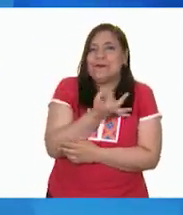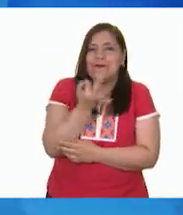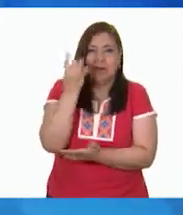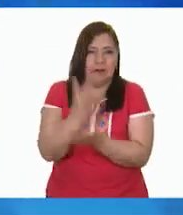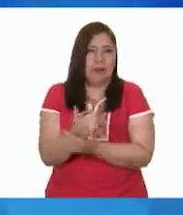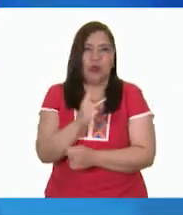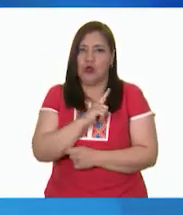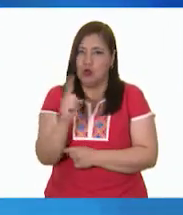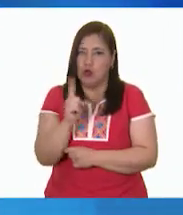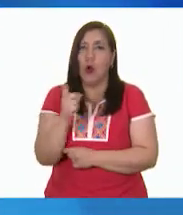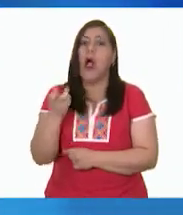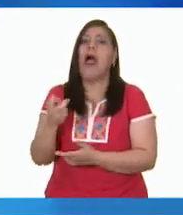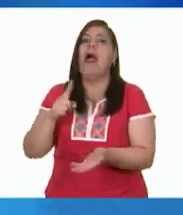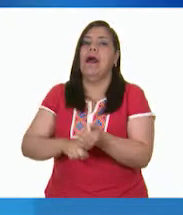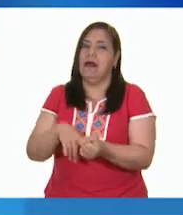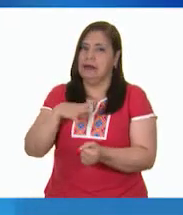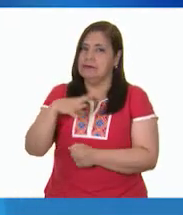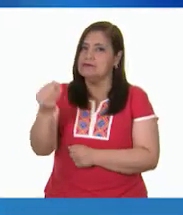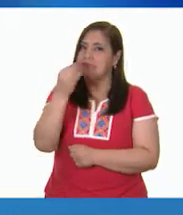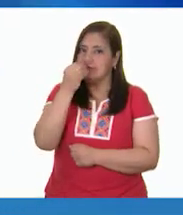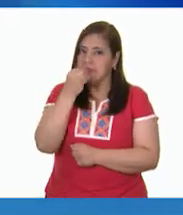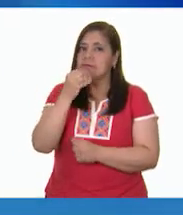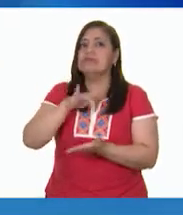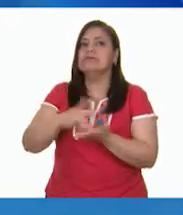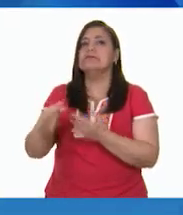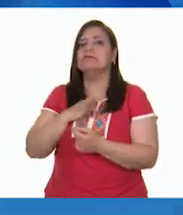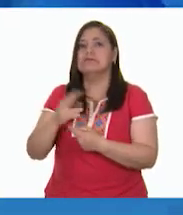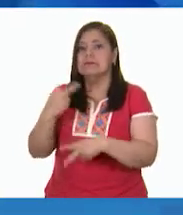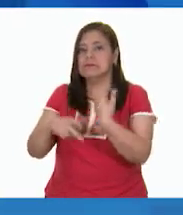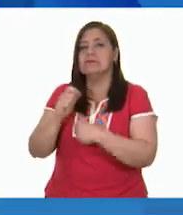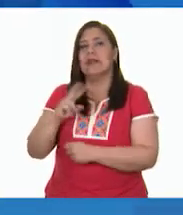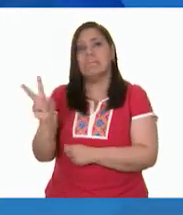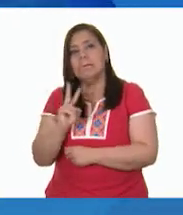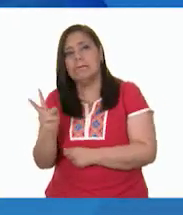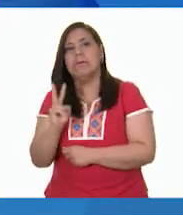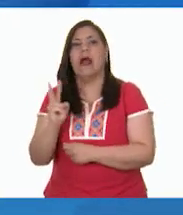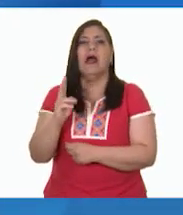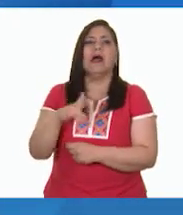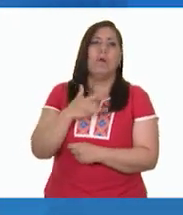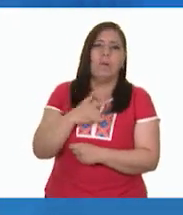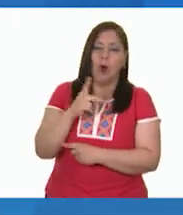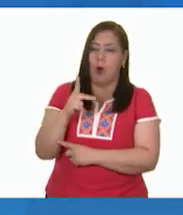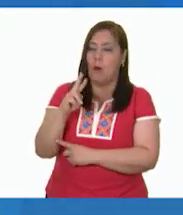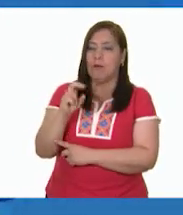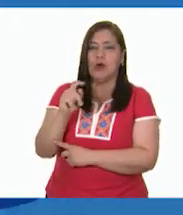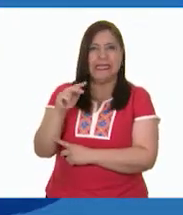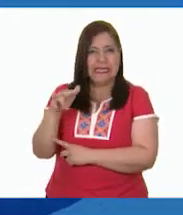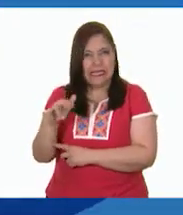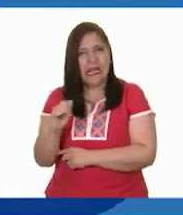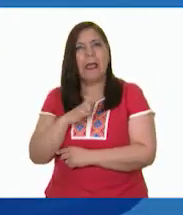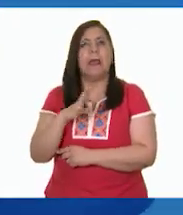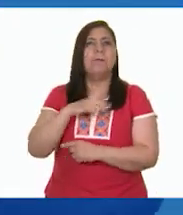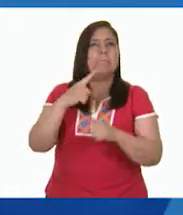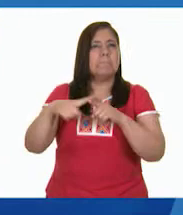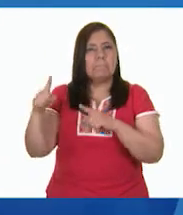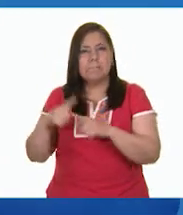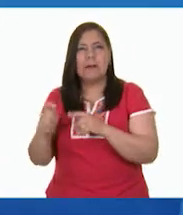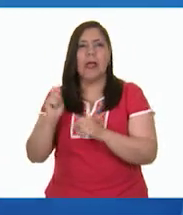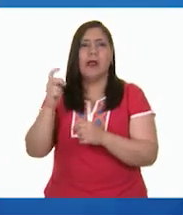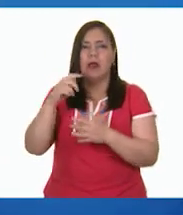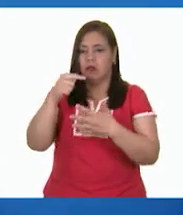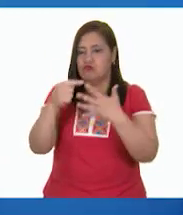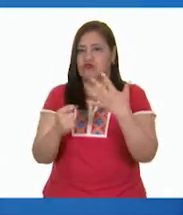es un alimento en donde tú estás obteniendo vitaminas, proteínas, minerales, y entonces pasa a formar parte de tu dieta,